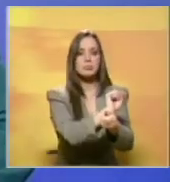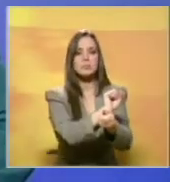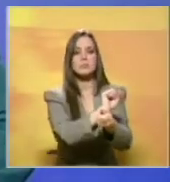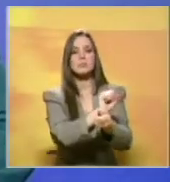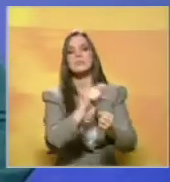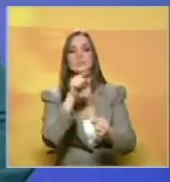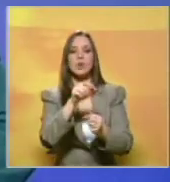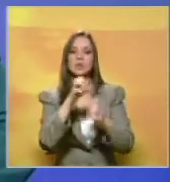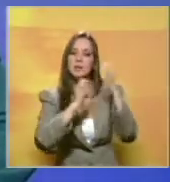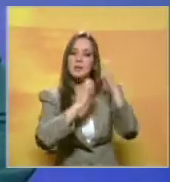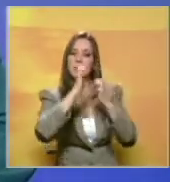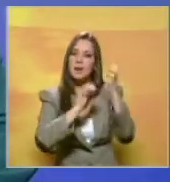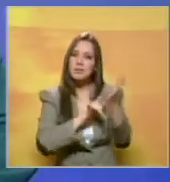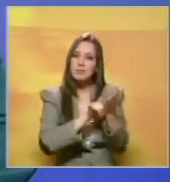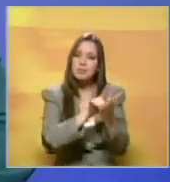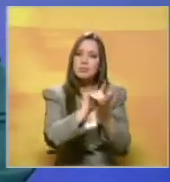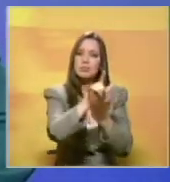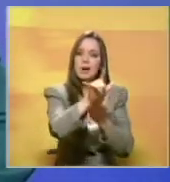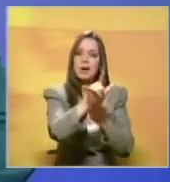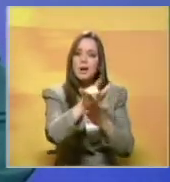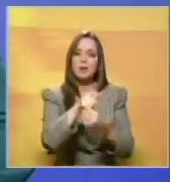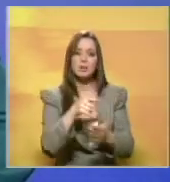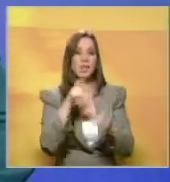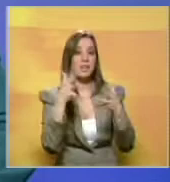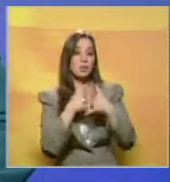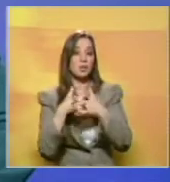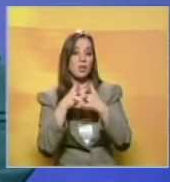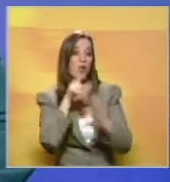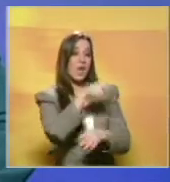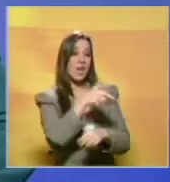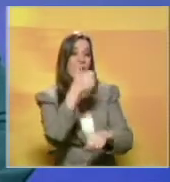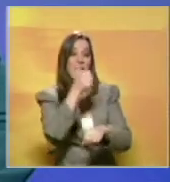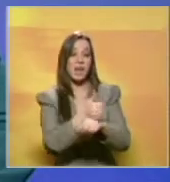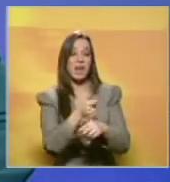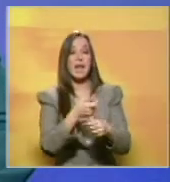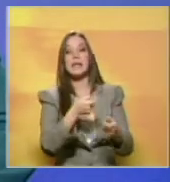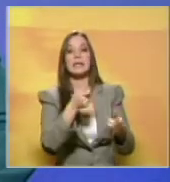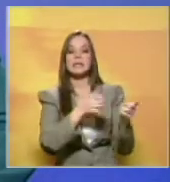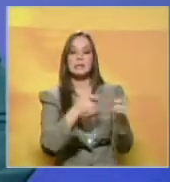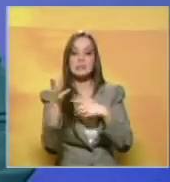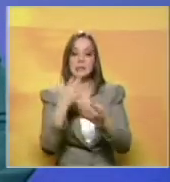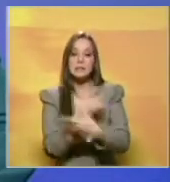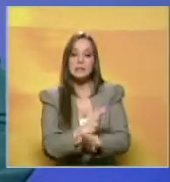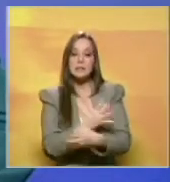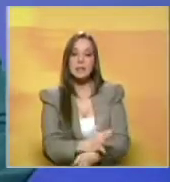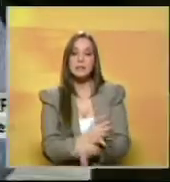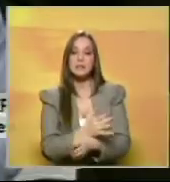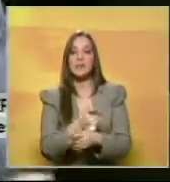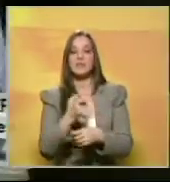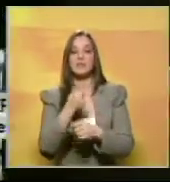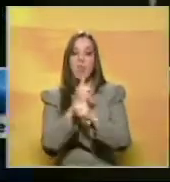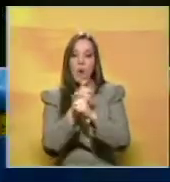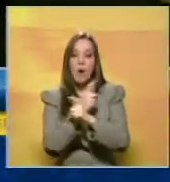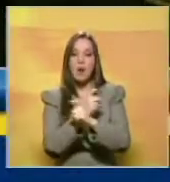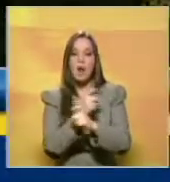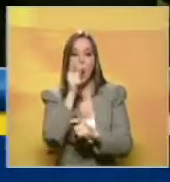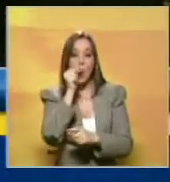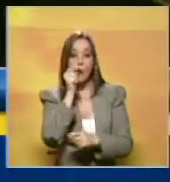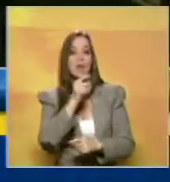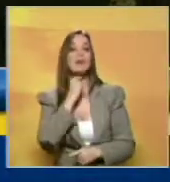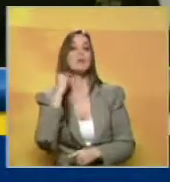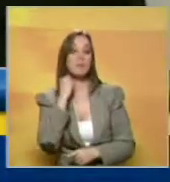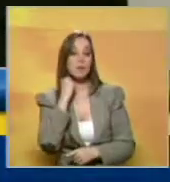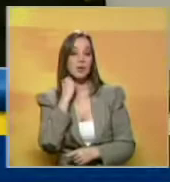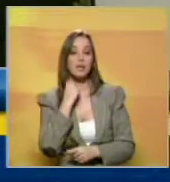y Control de Aduanas de Estados Unidos, acusado por delitos de tráfico sexual de menores y pedofilia. El religioso de Israel